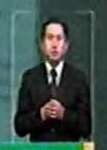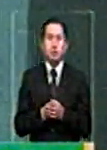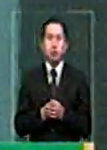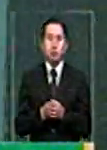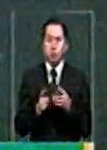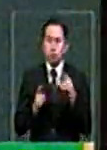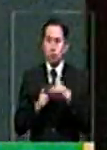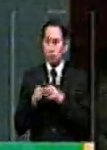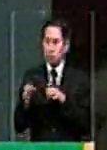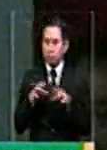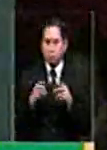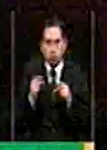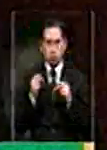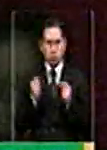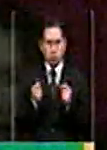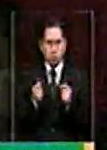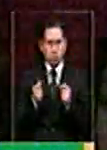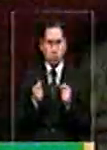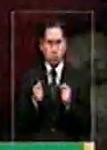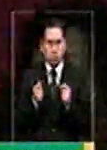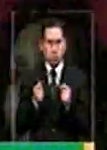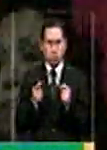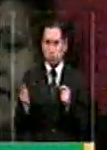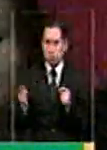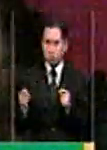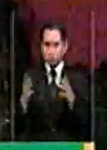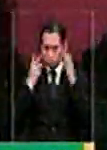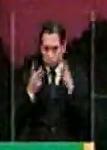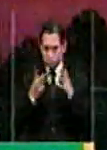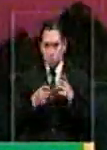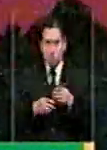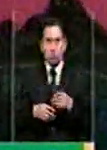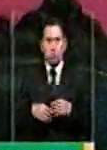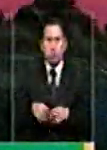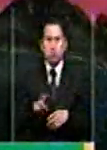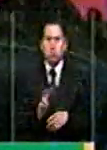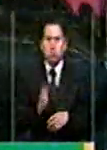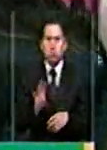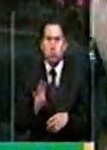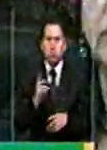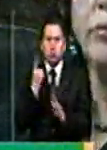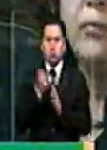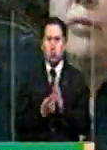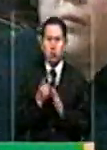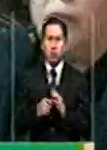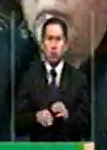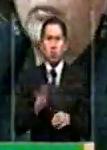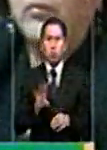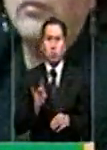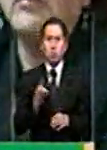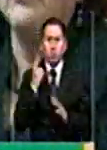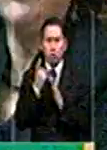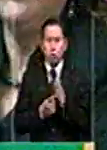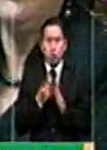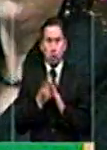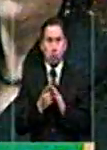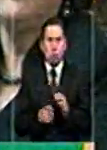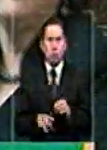actúan inmediatamente, la solución se ve en 24 horas, 48 horas o 72